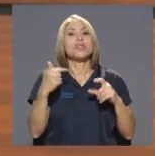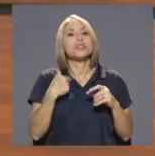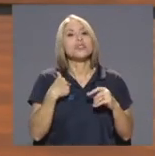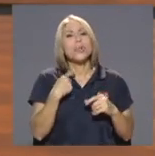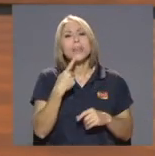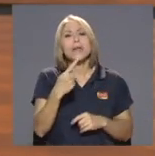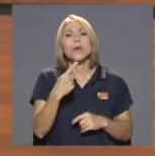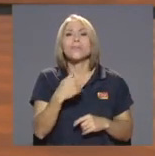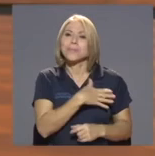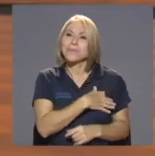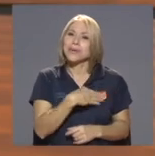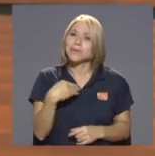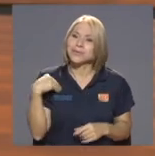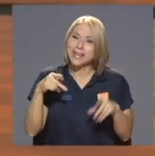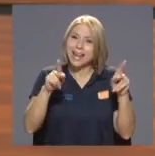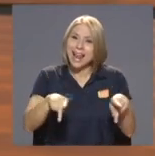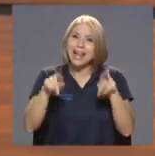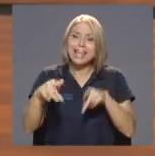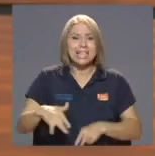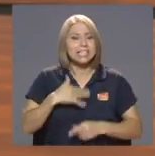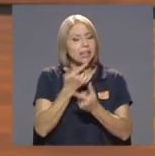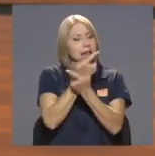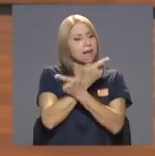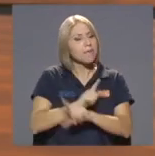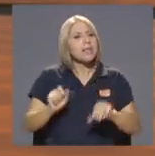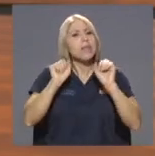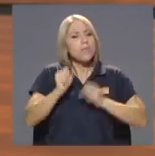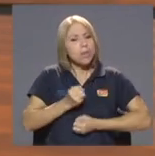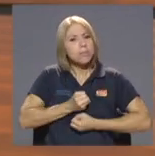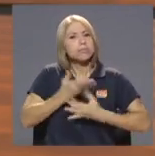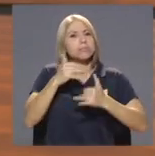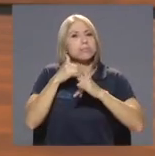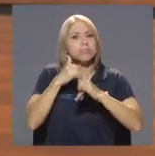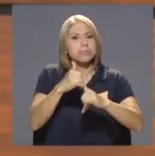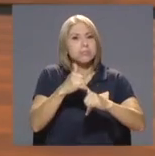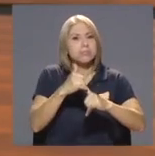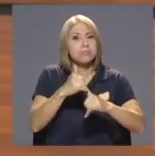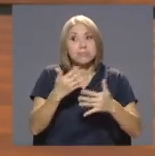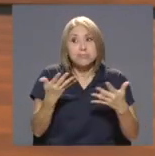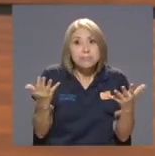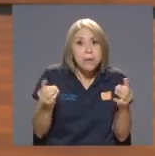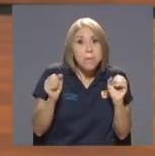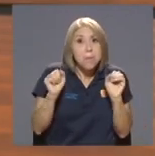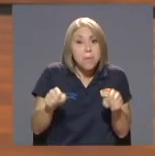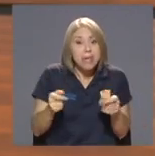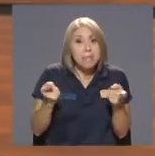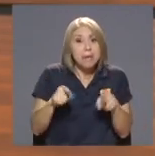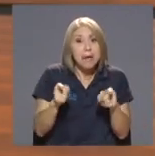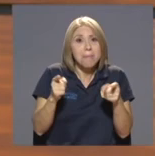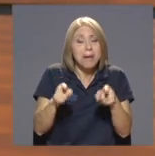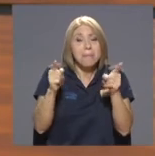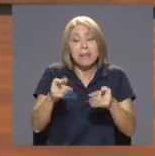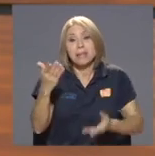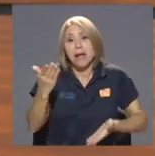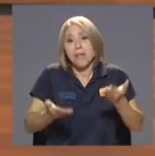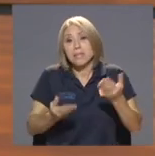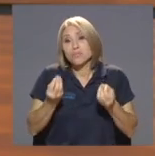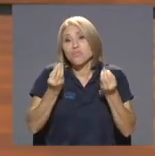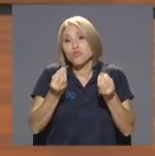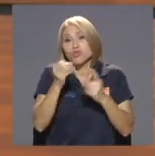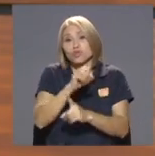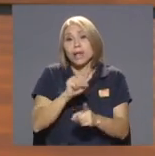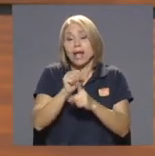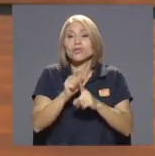gente se sintiera en libertad de venir y poner todas las denuncias, y sabemos que eso nos podría desbordar, suponiendo que fueran muchos los casos. pero